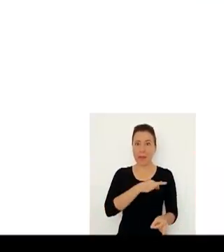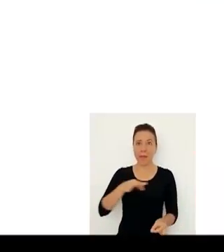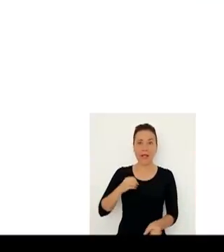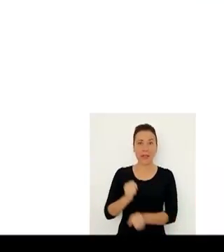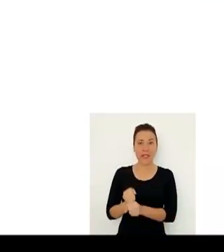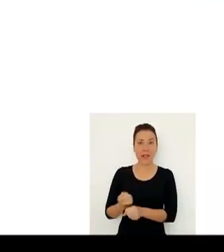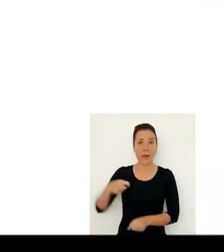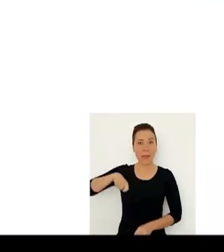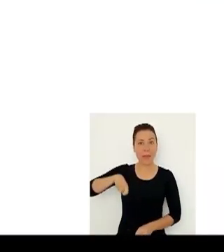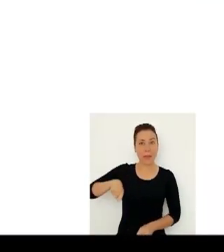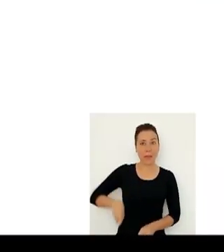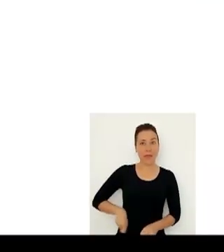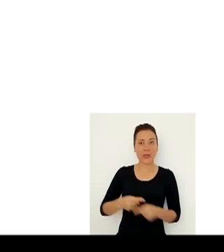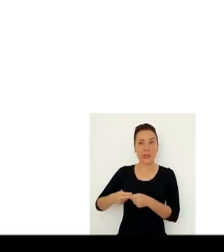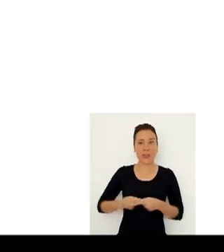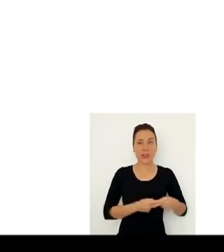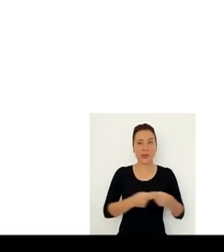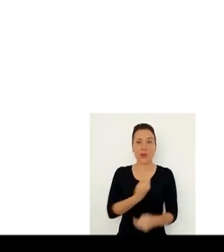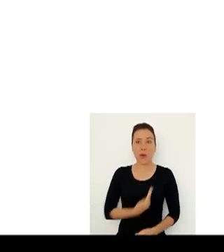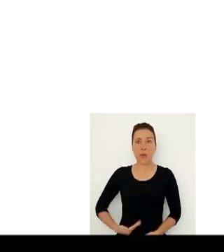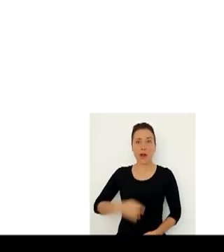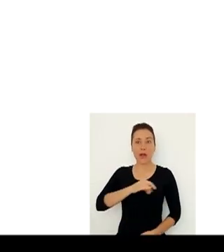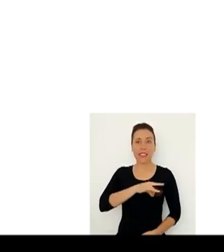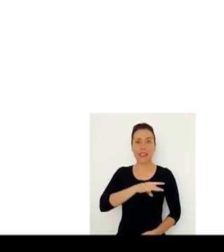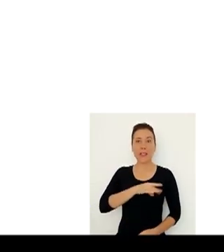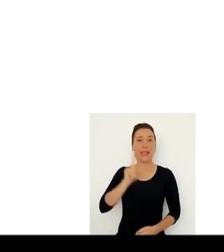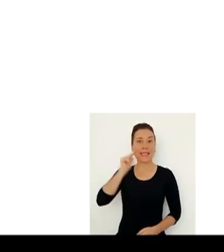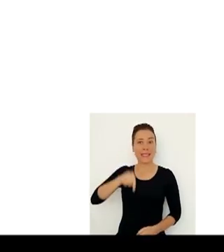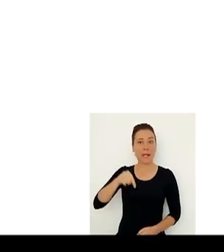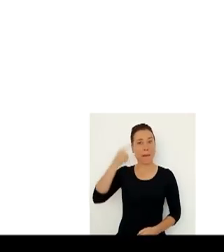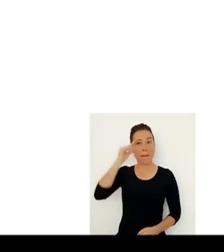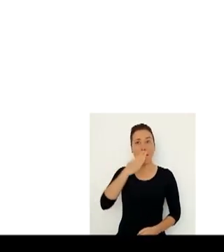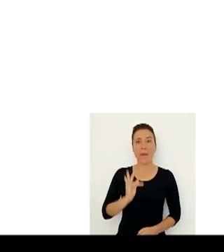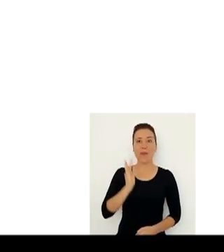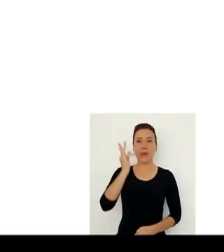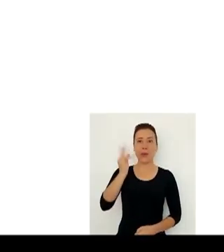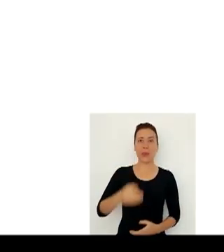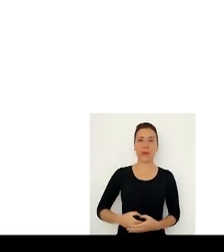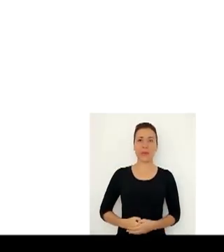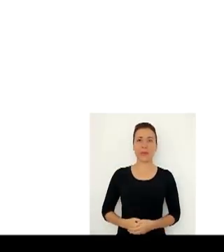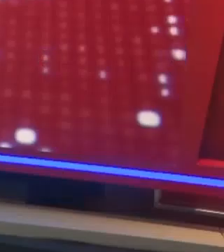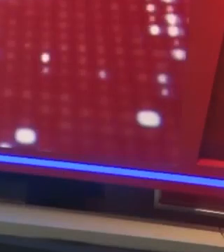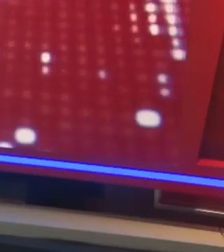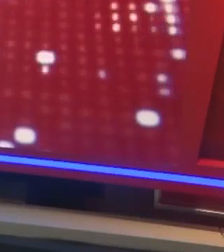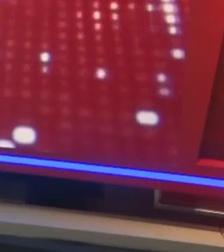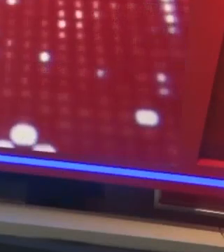www.aportefamiliar.cl. Ministerio del Trabajo y Previsión Social. Gobierno de Chile. Presentes por un mejor futuro.